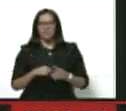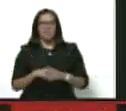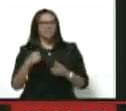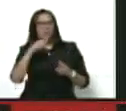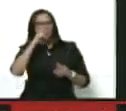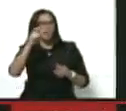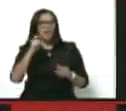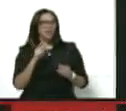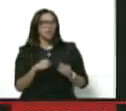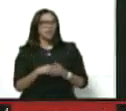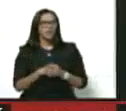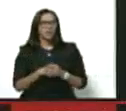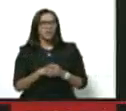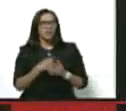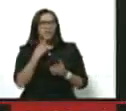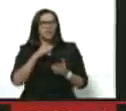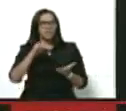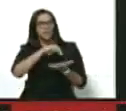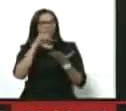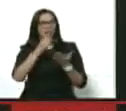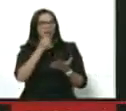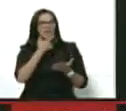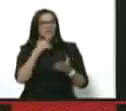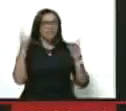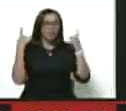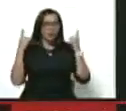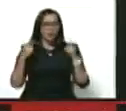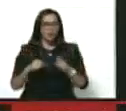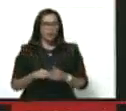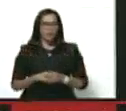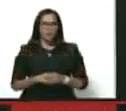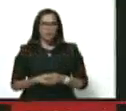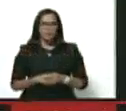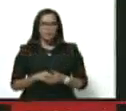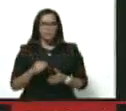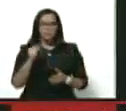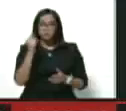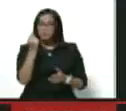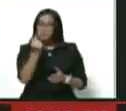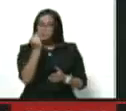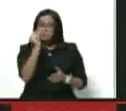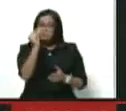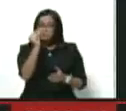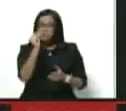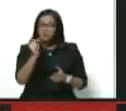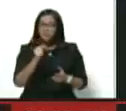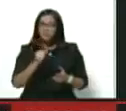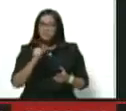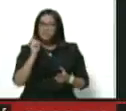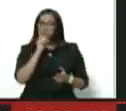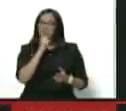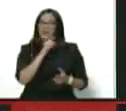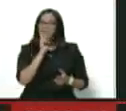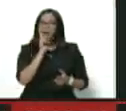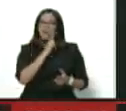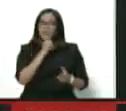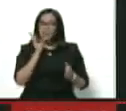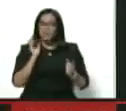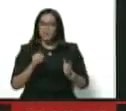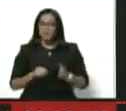Maduro miente, Miami es más bella que La Guaira. Lo que dan ganas de meterle la madre. Yo no digo